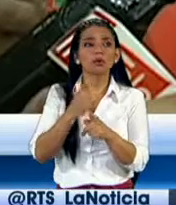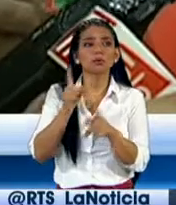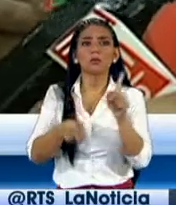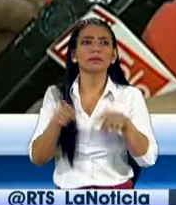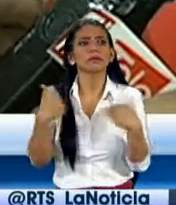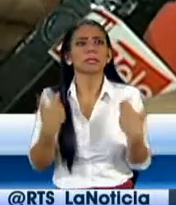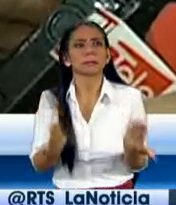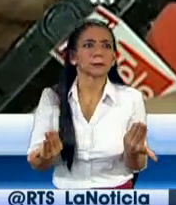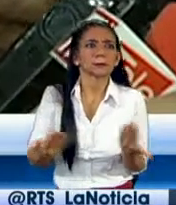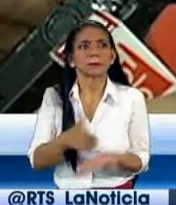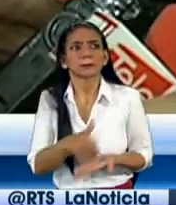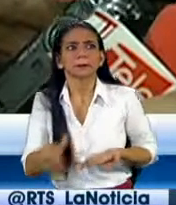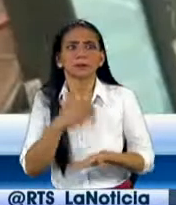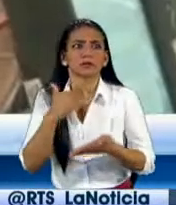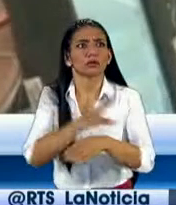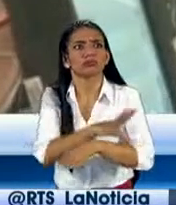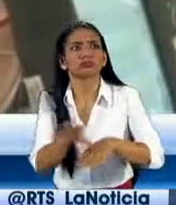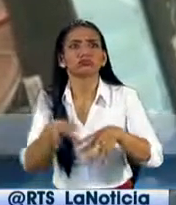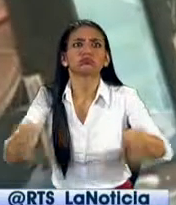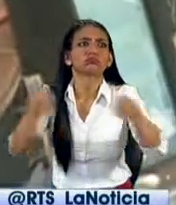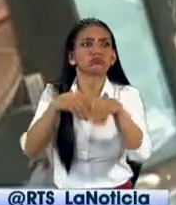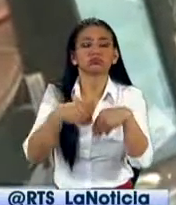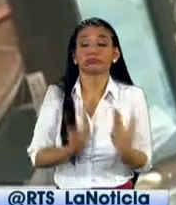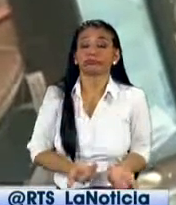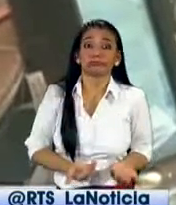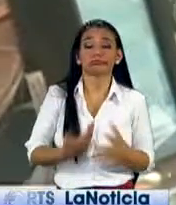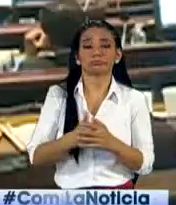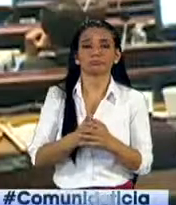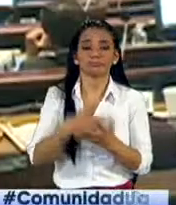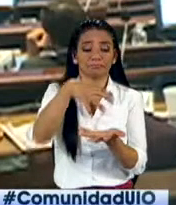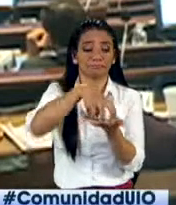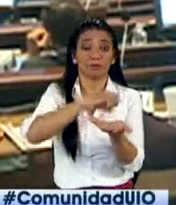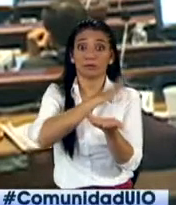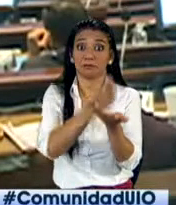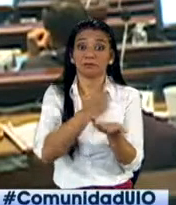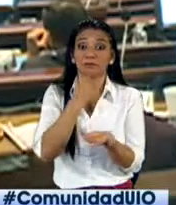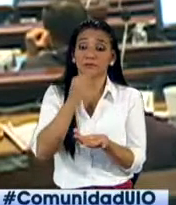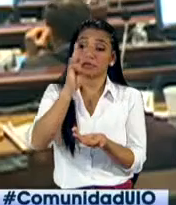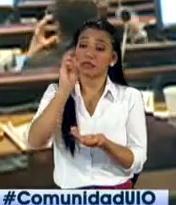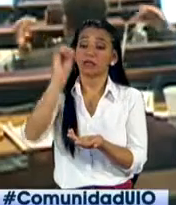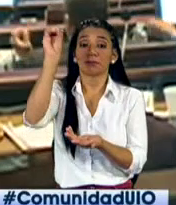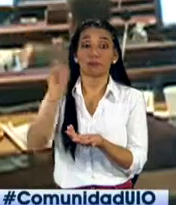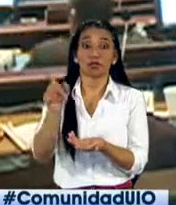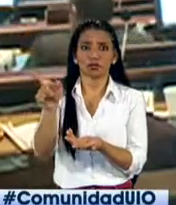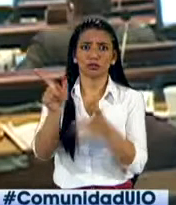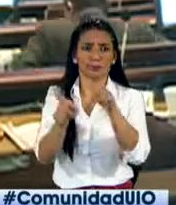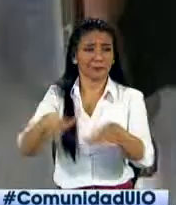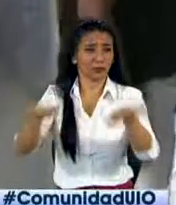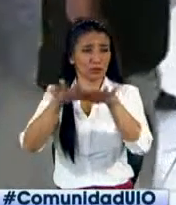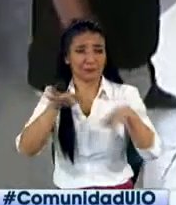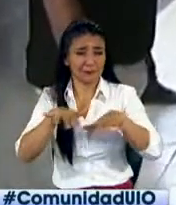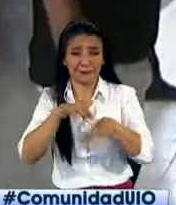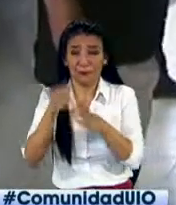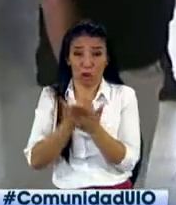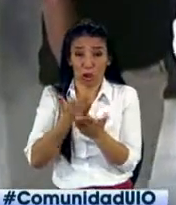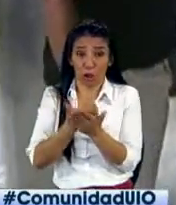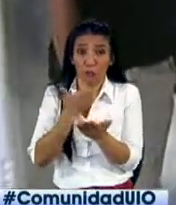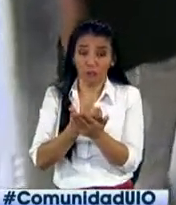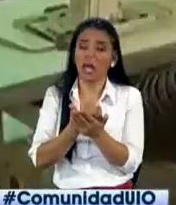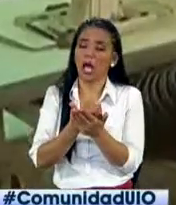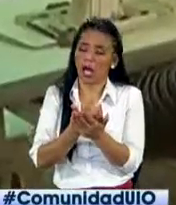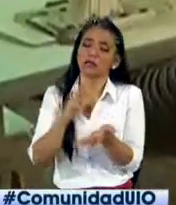tiene certidumbre de la tierra que posee en la asamblea nacional se asegura que el 60 por ciento de la población económicamente activa forma parte